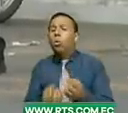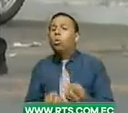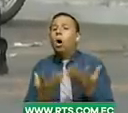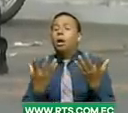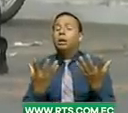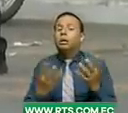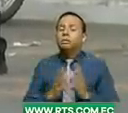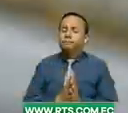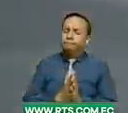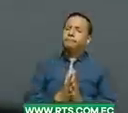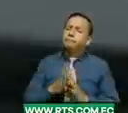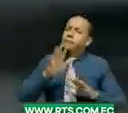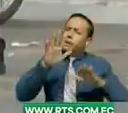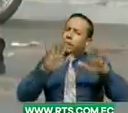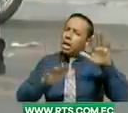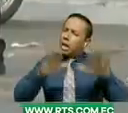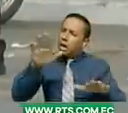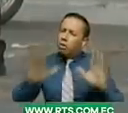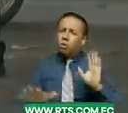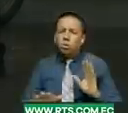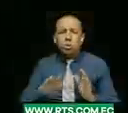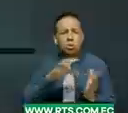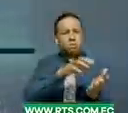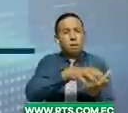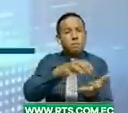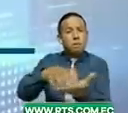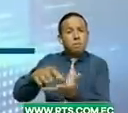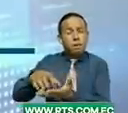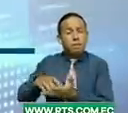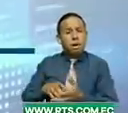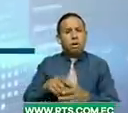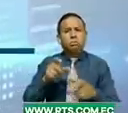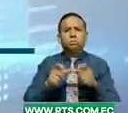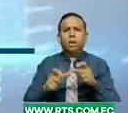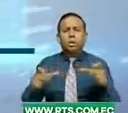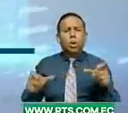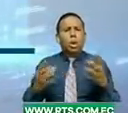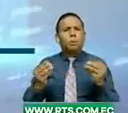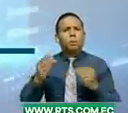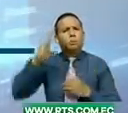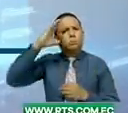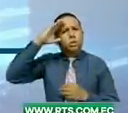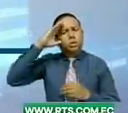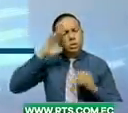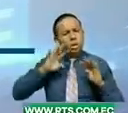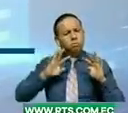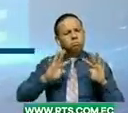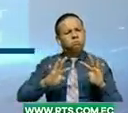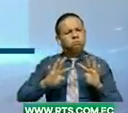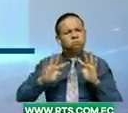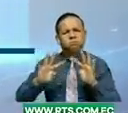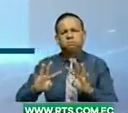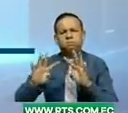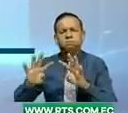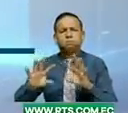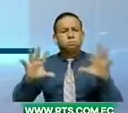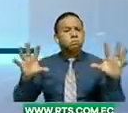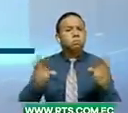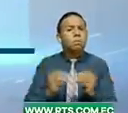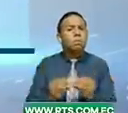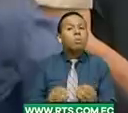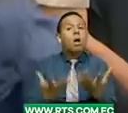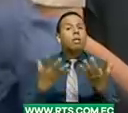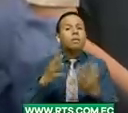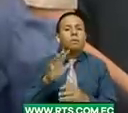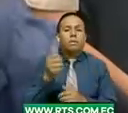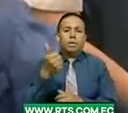pues en algunos cantones de la provincia se divisaban gran cantidad de elementos policiales. En total, fueron 10 las personas